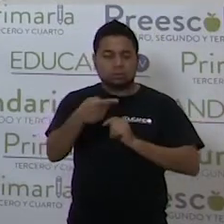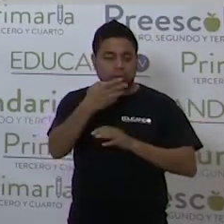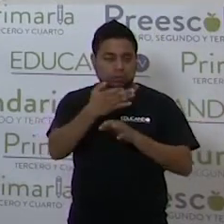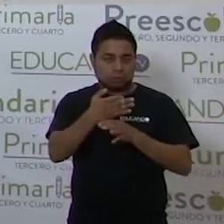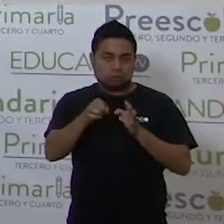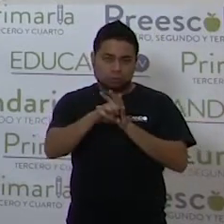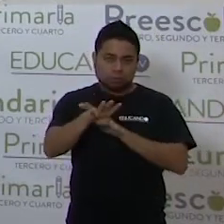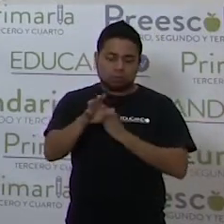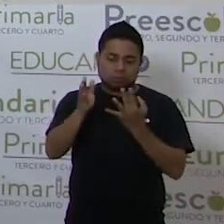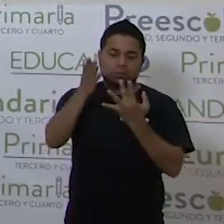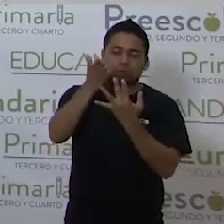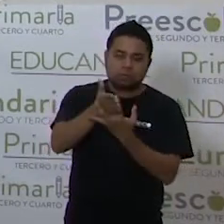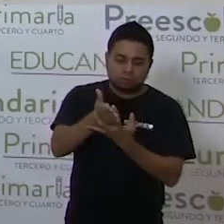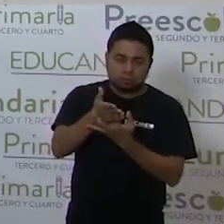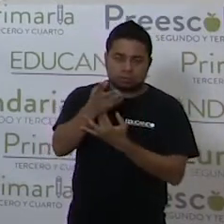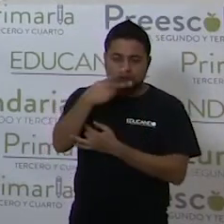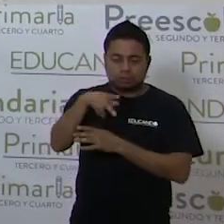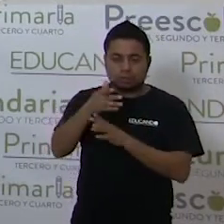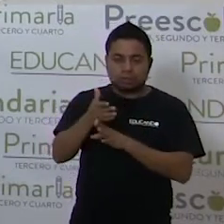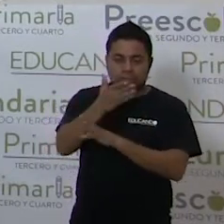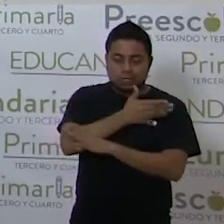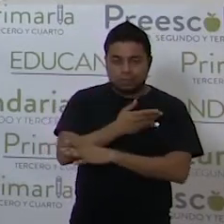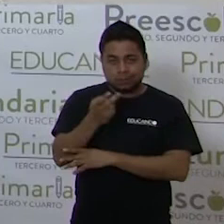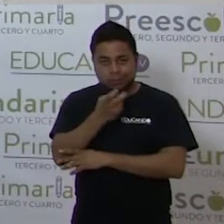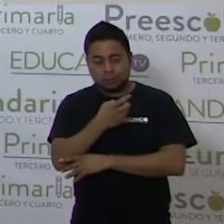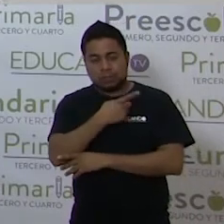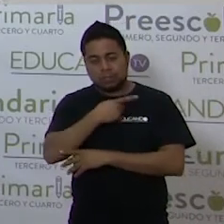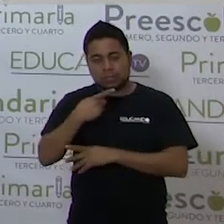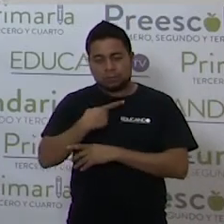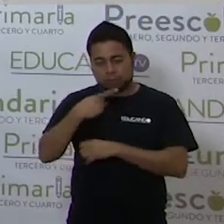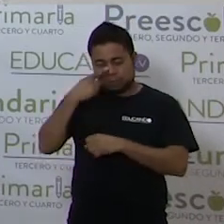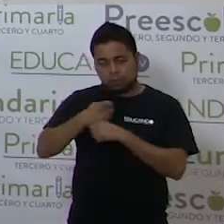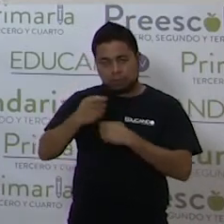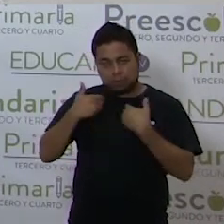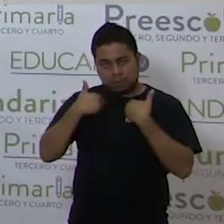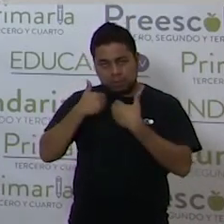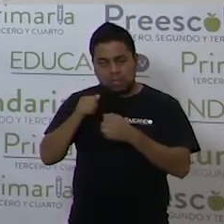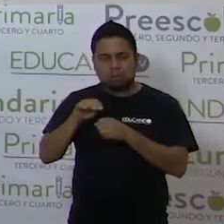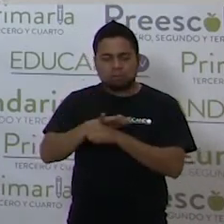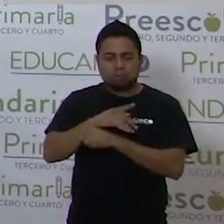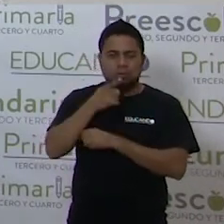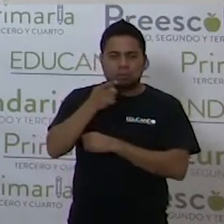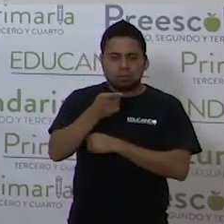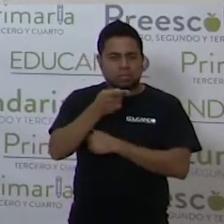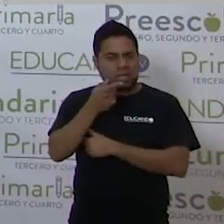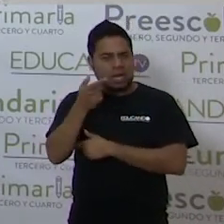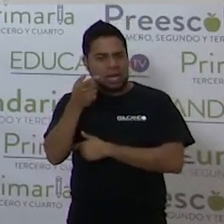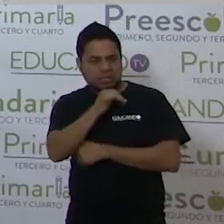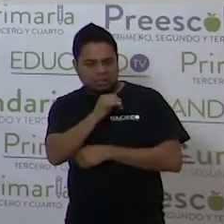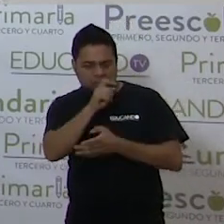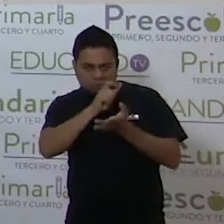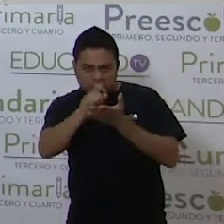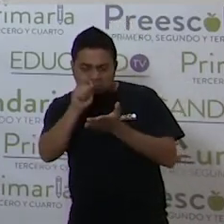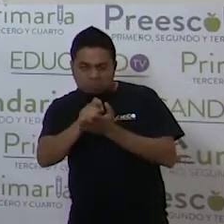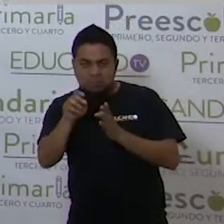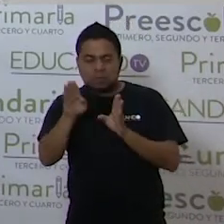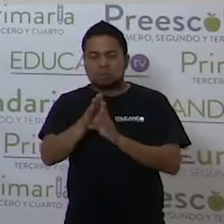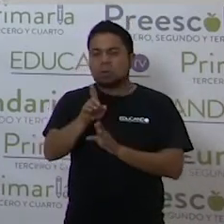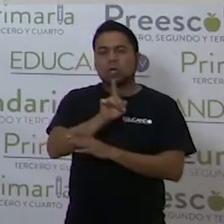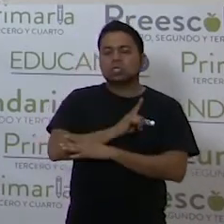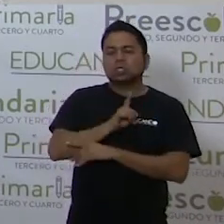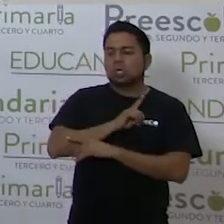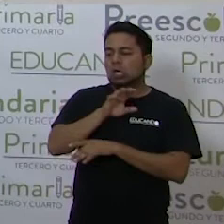la división pero antes de esto tenemos que entender por qué se hace cómo se hace no es simplemente porque